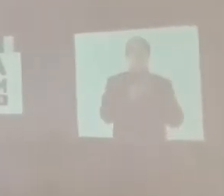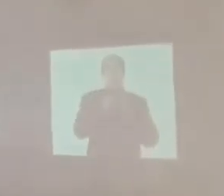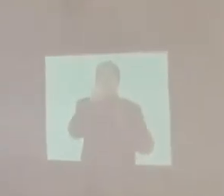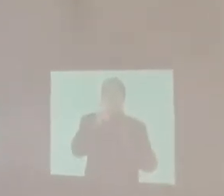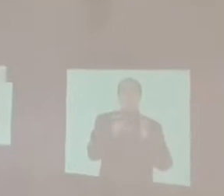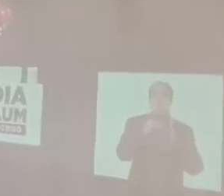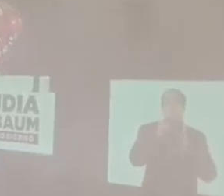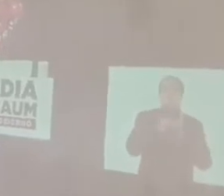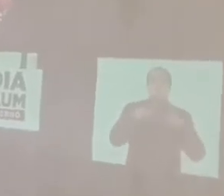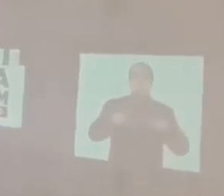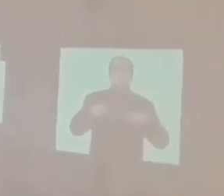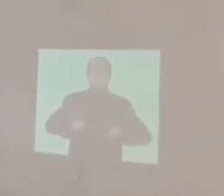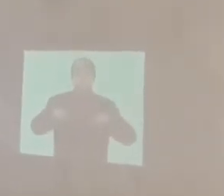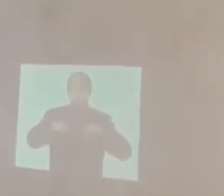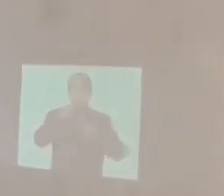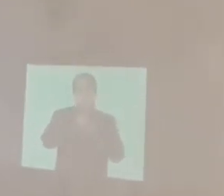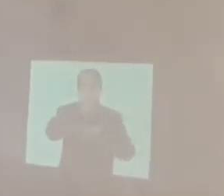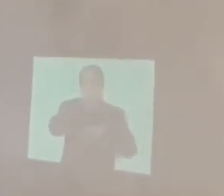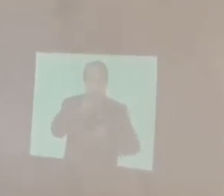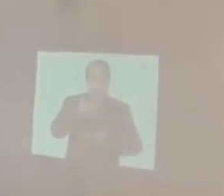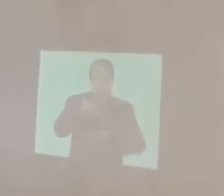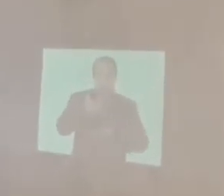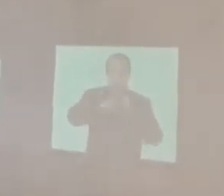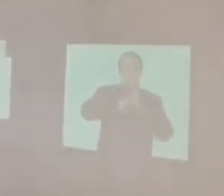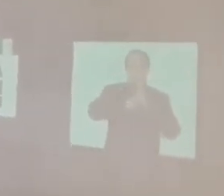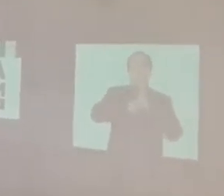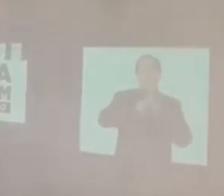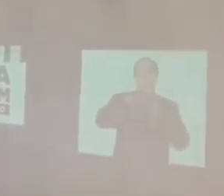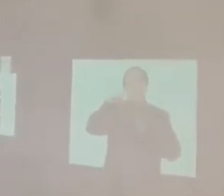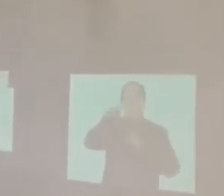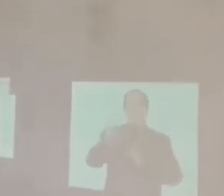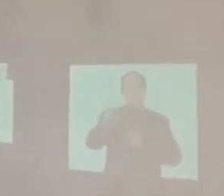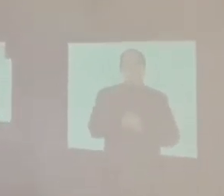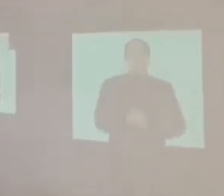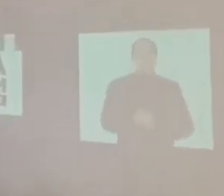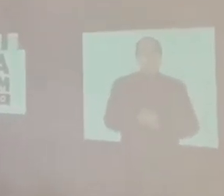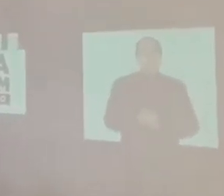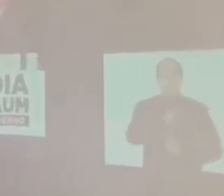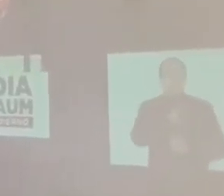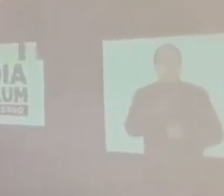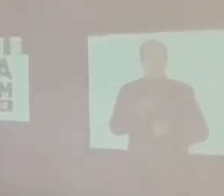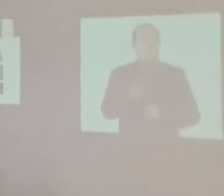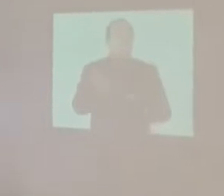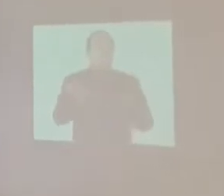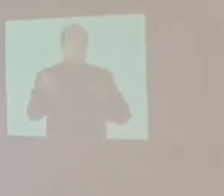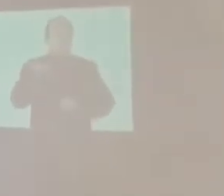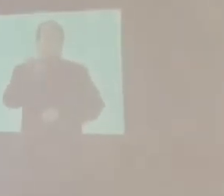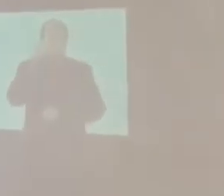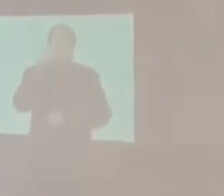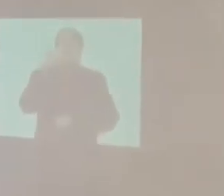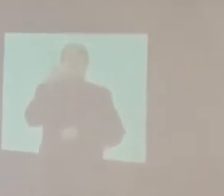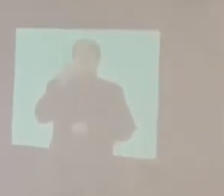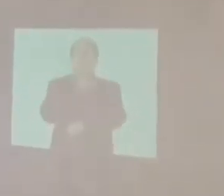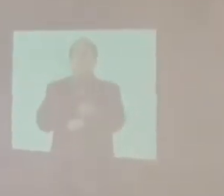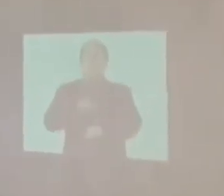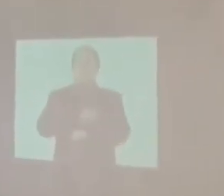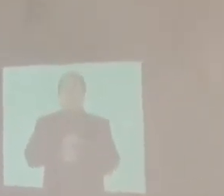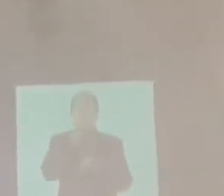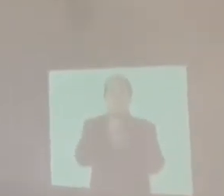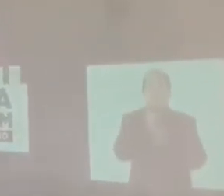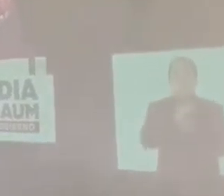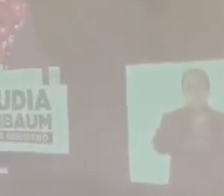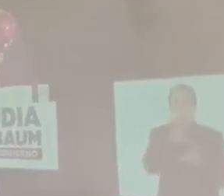personas en la Ciudad de México con una cuenta llave digital. Ello permite realizar 52 trámites digitales completos.